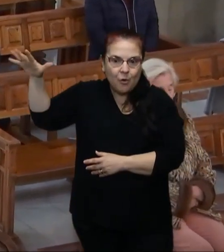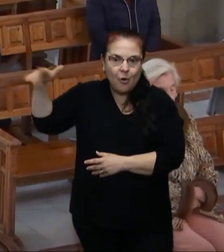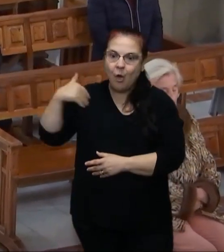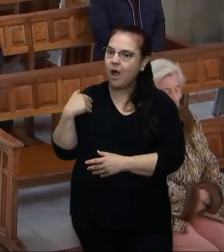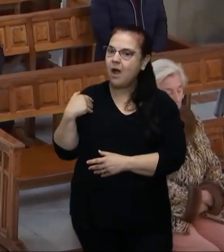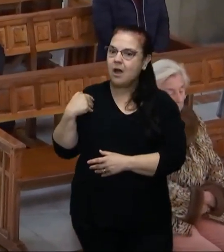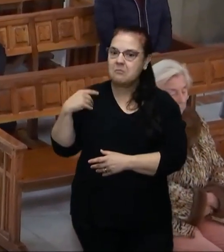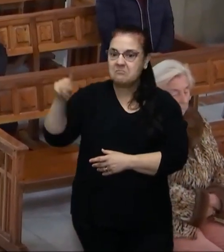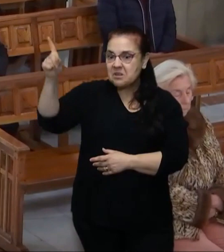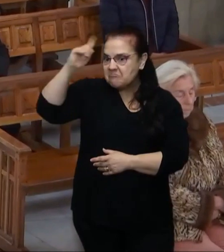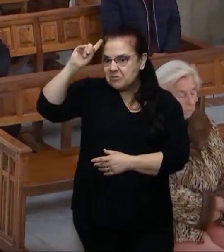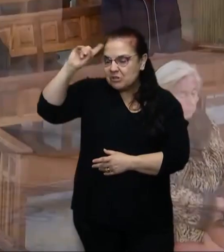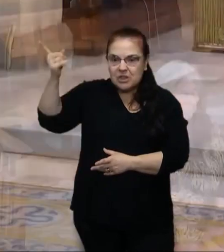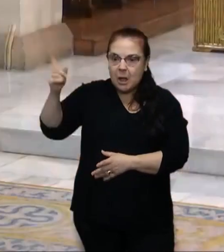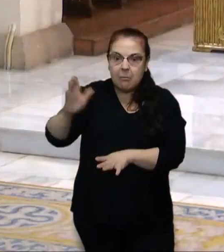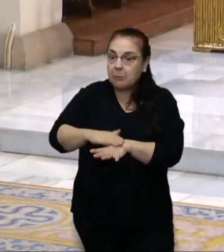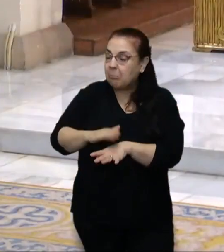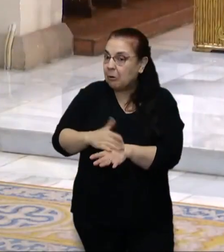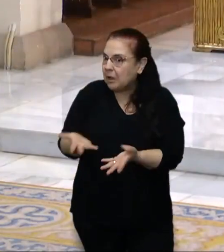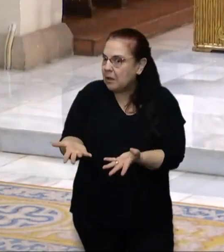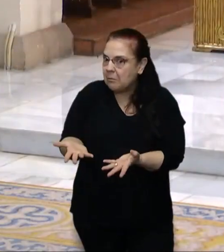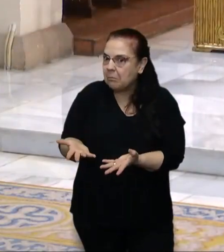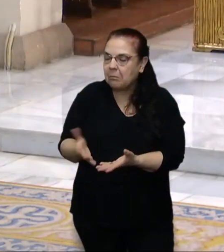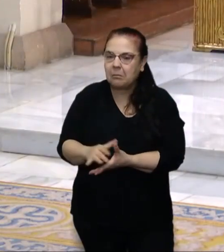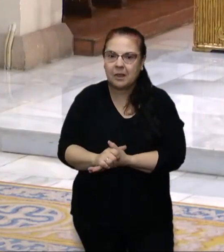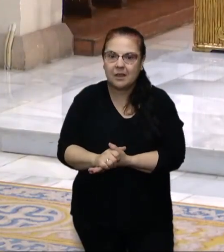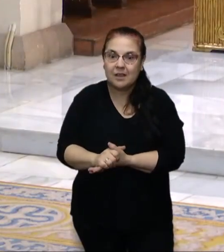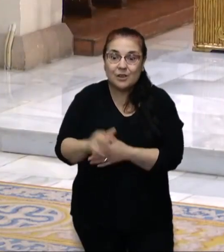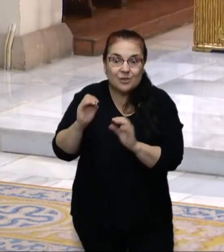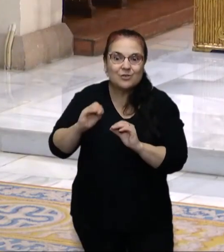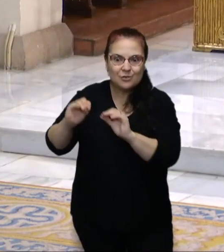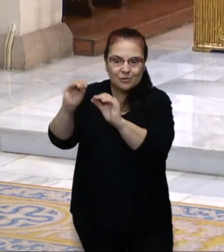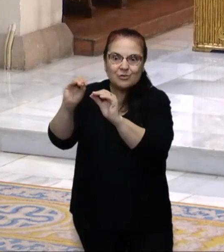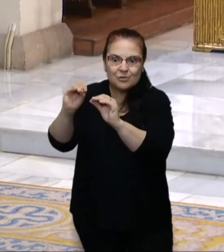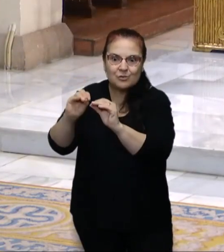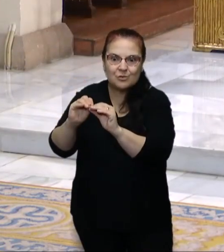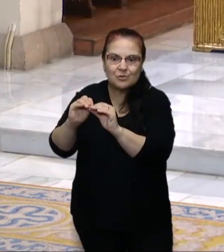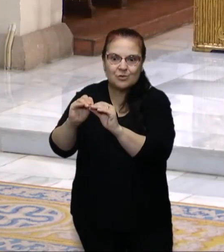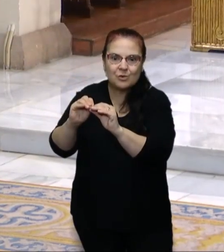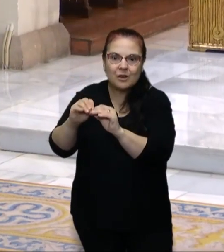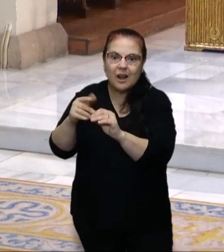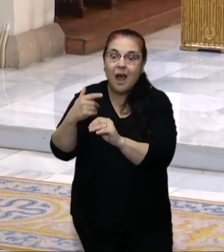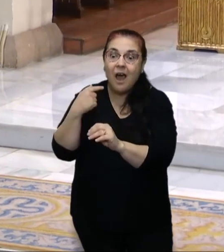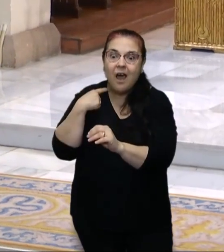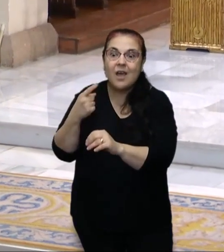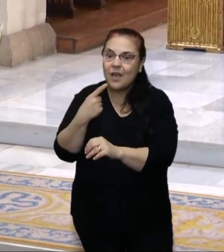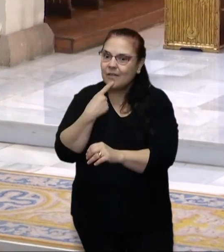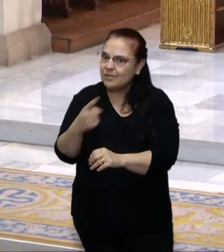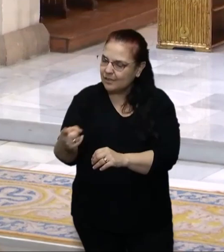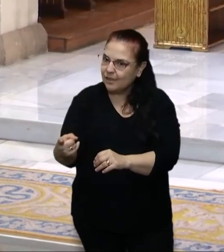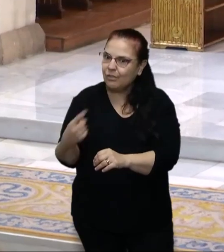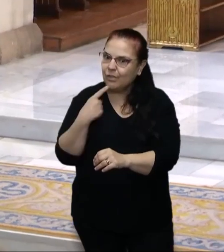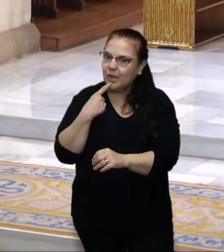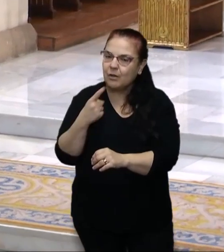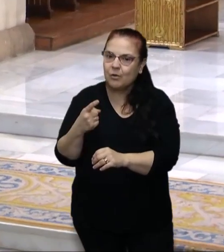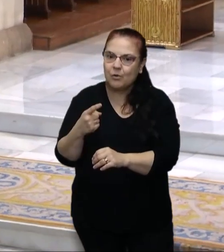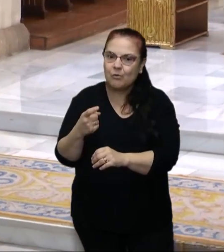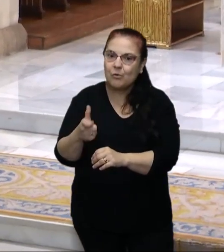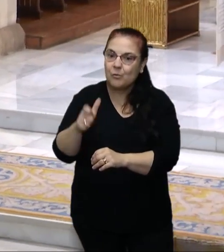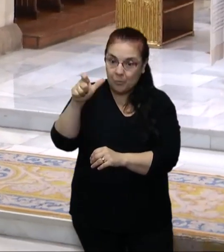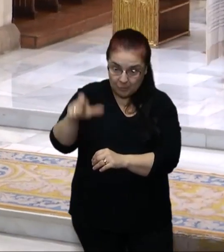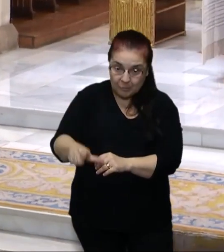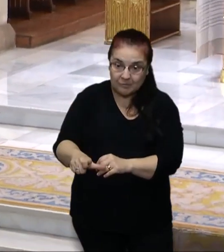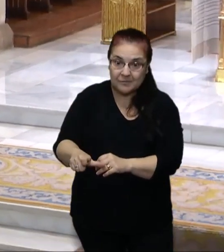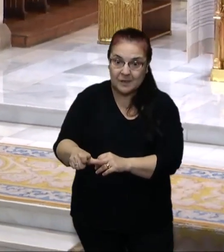interpretárselo todos los magnates de su corte, le habla a alguien, en concreto el que